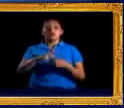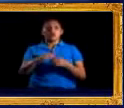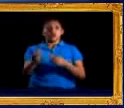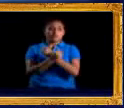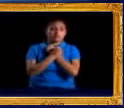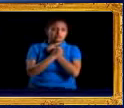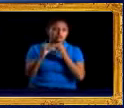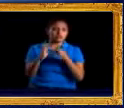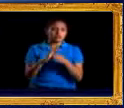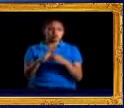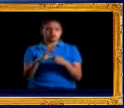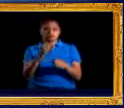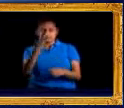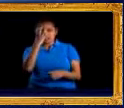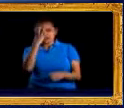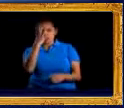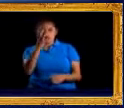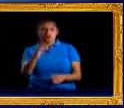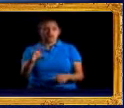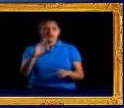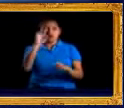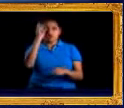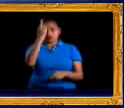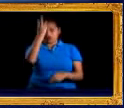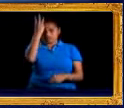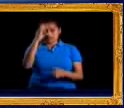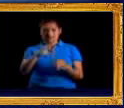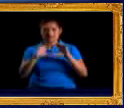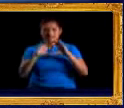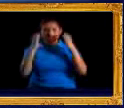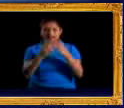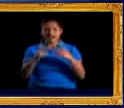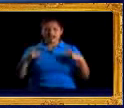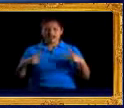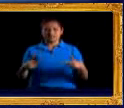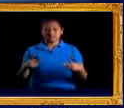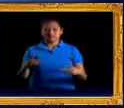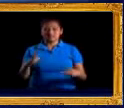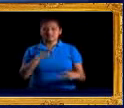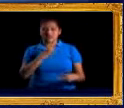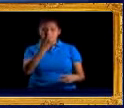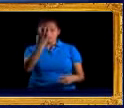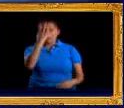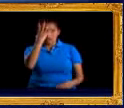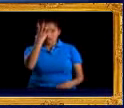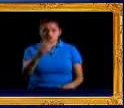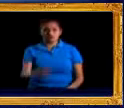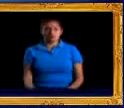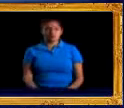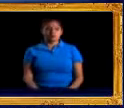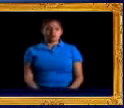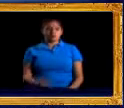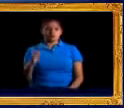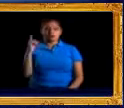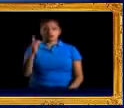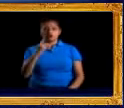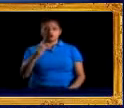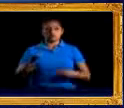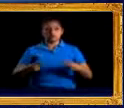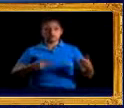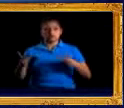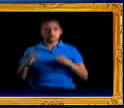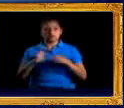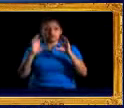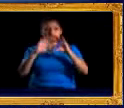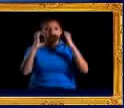su inmoralidad, y los reyes de la tierra han cometido actos inmorales con ella, y todos los mercaderes de la tierra